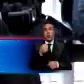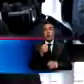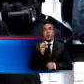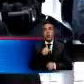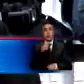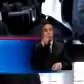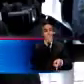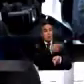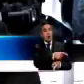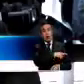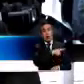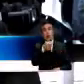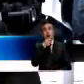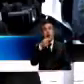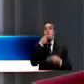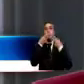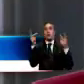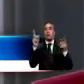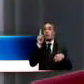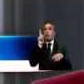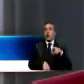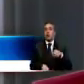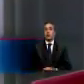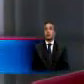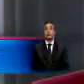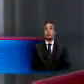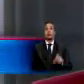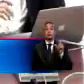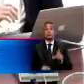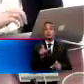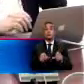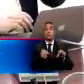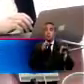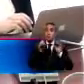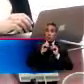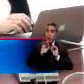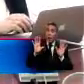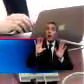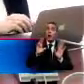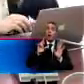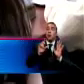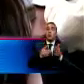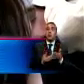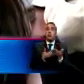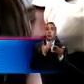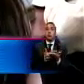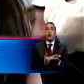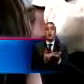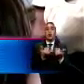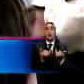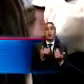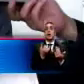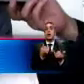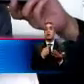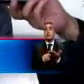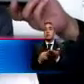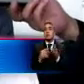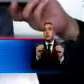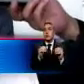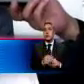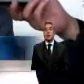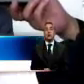en contra de los códigos deontológicos. Los legisladores escucharon la explicación. La propuesta de autorregulación es lo que genera debate. Que no